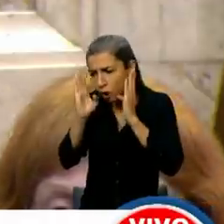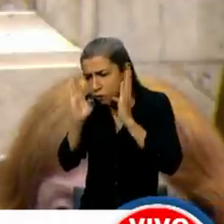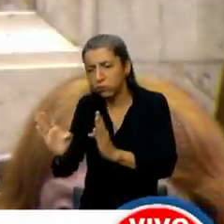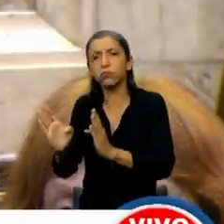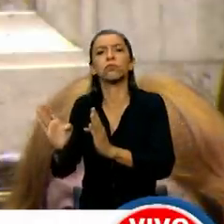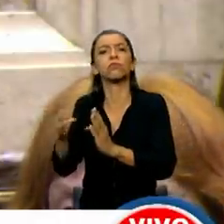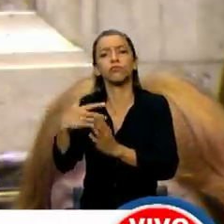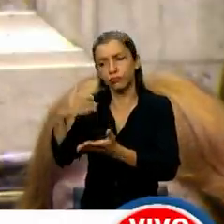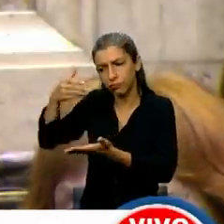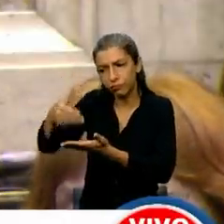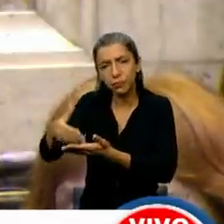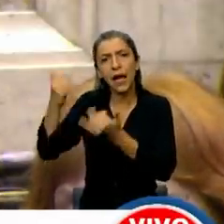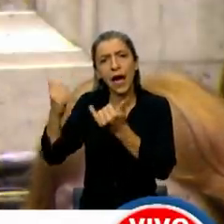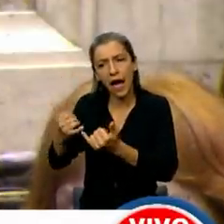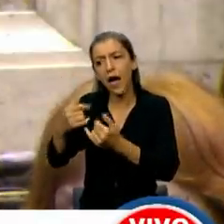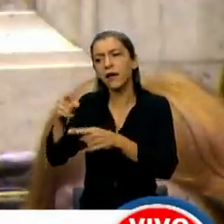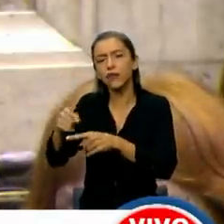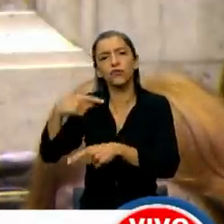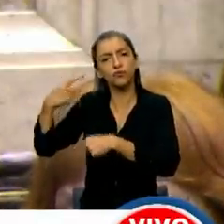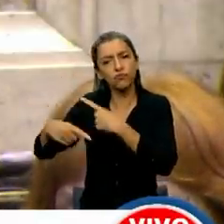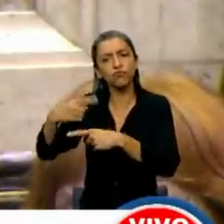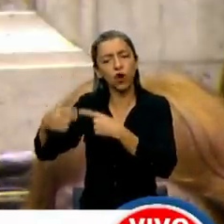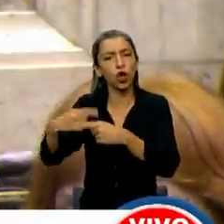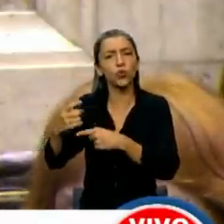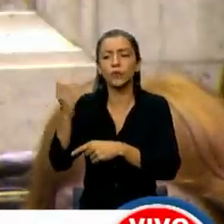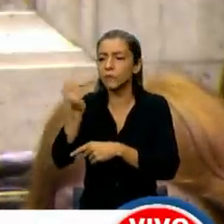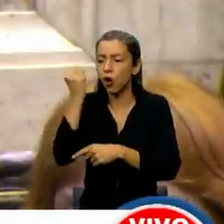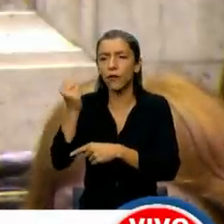y también para nosotros es muy importante que eso siga financiándose